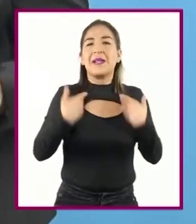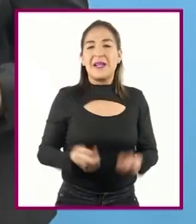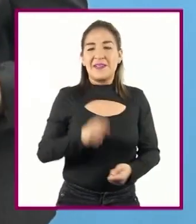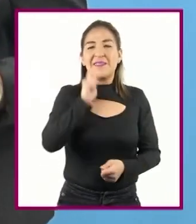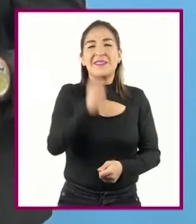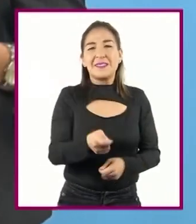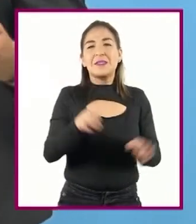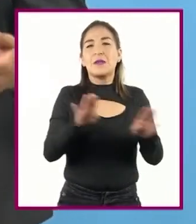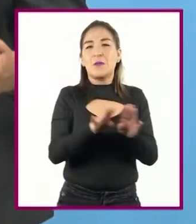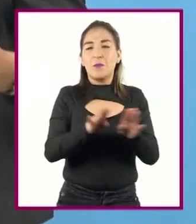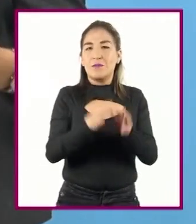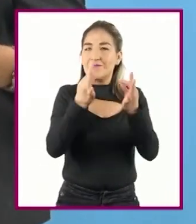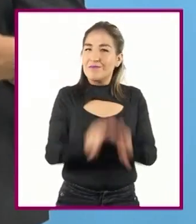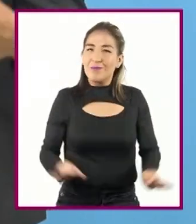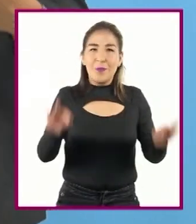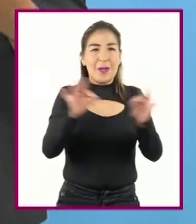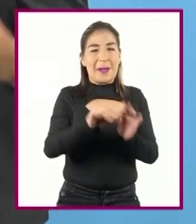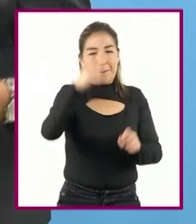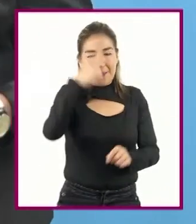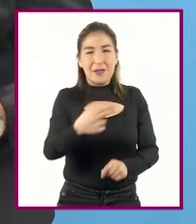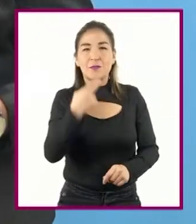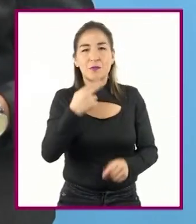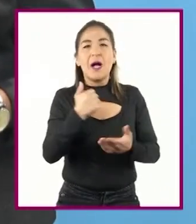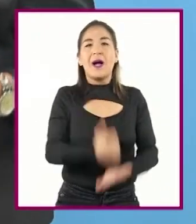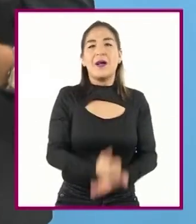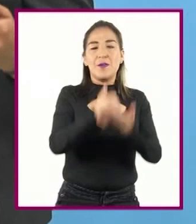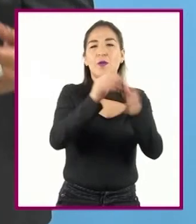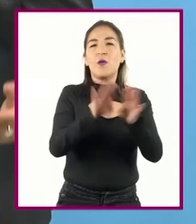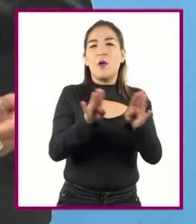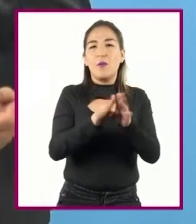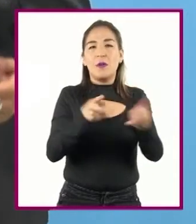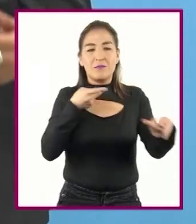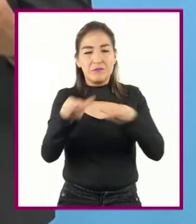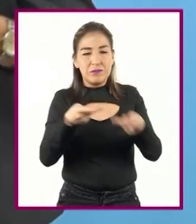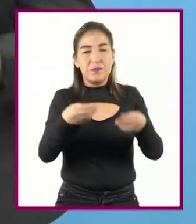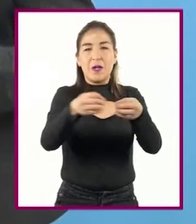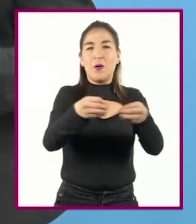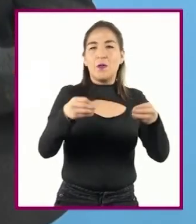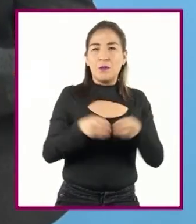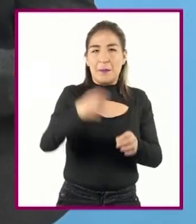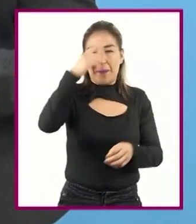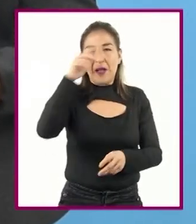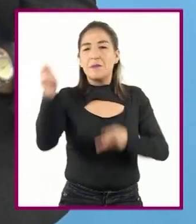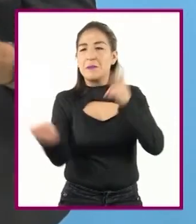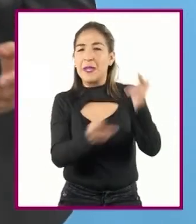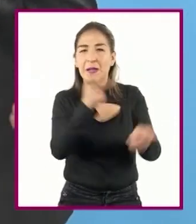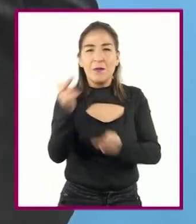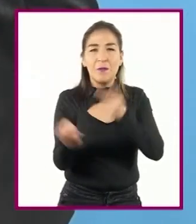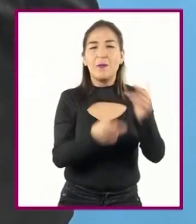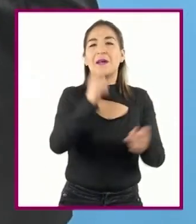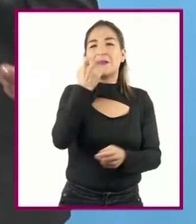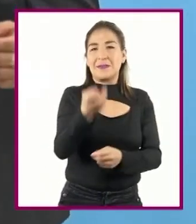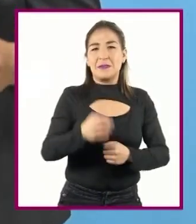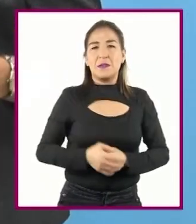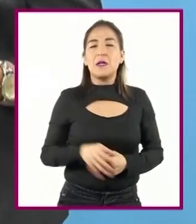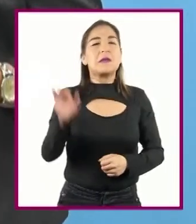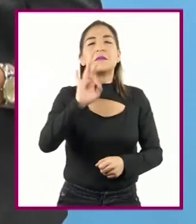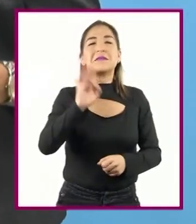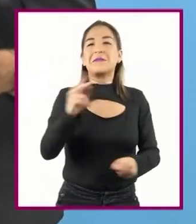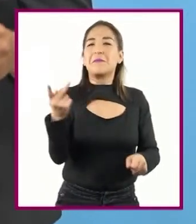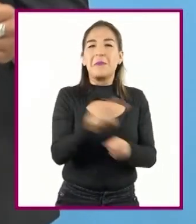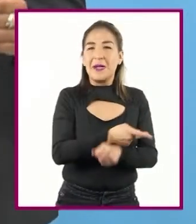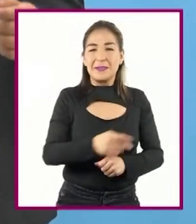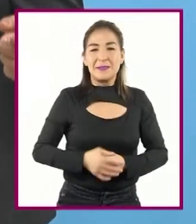herramienta poderosa que nos ayuda a organizarnos, a crear y consensar. ¿Qué pasaría si